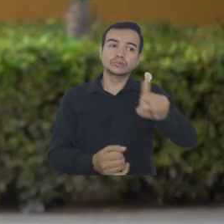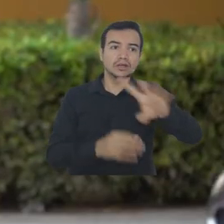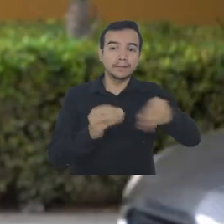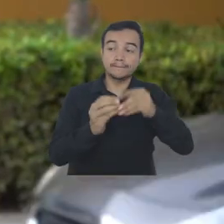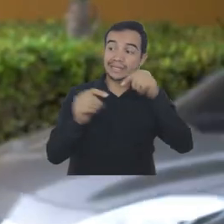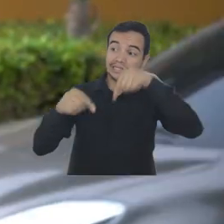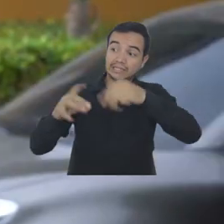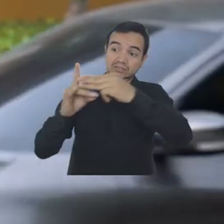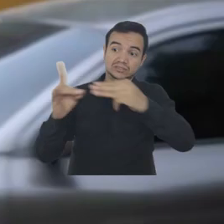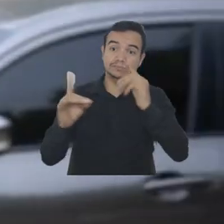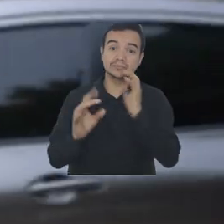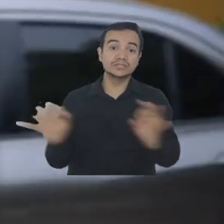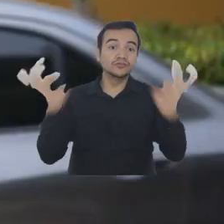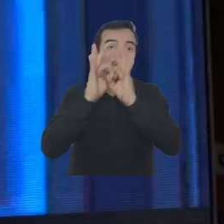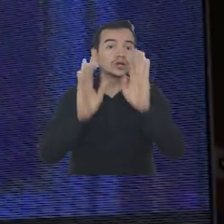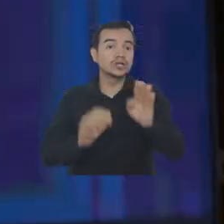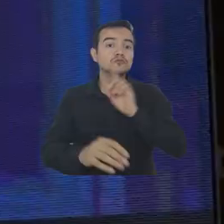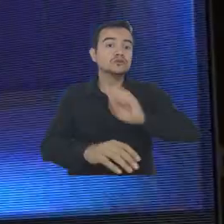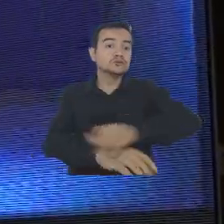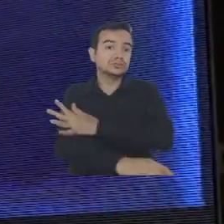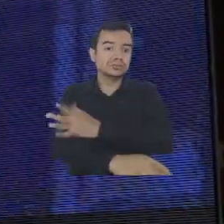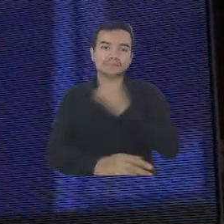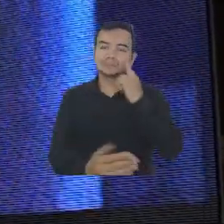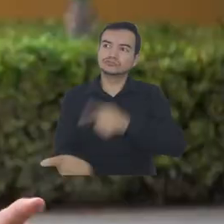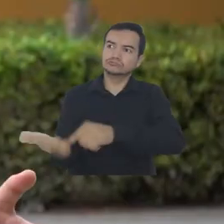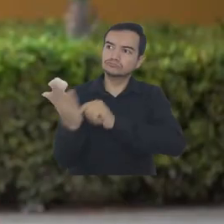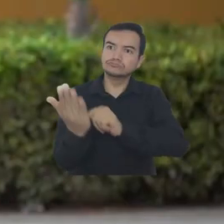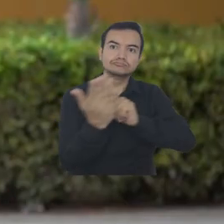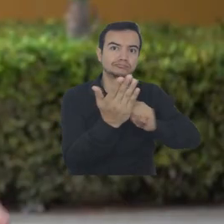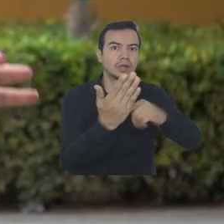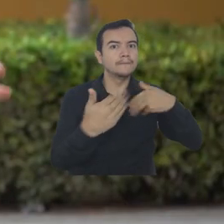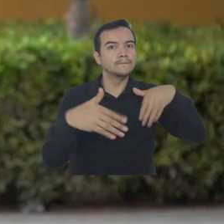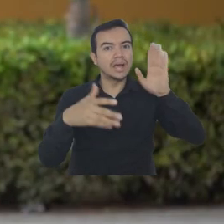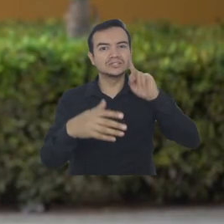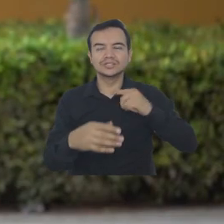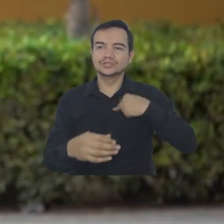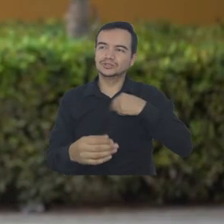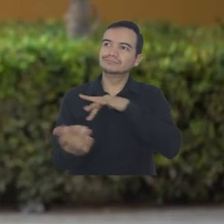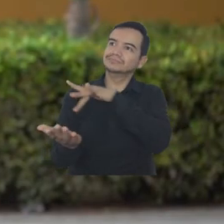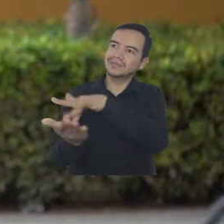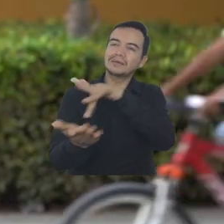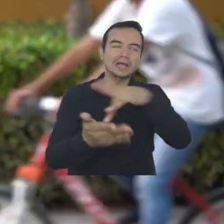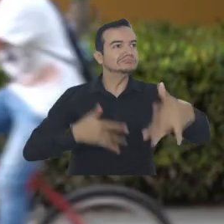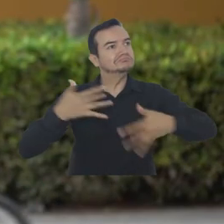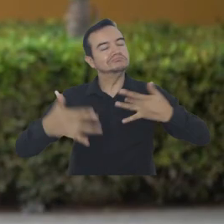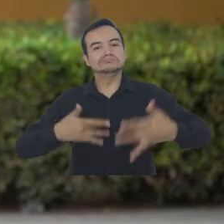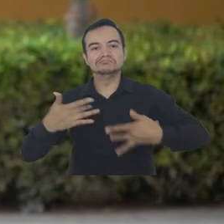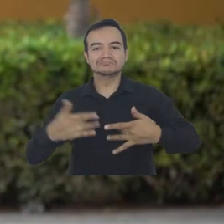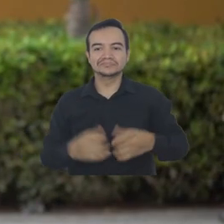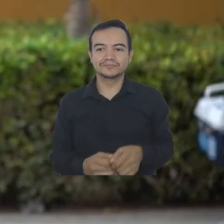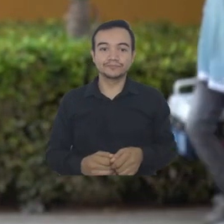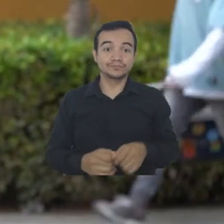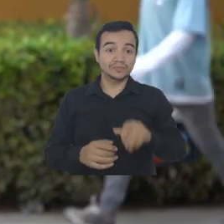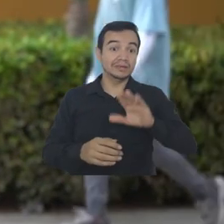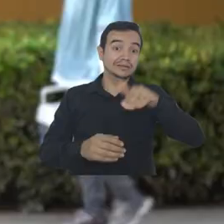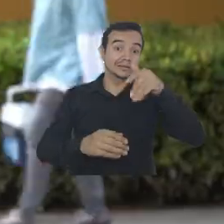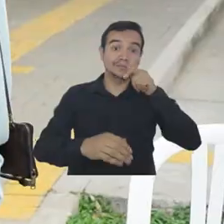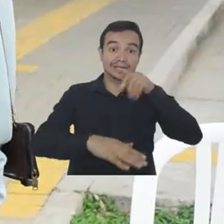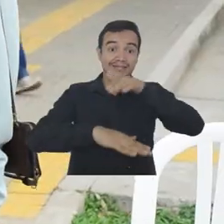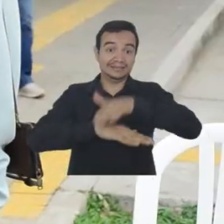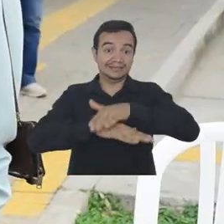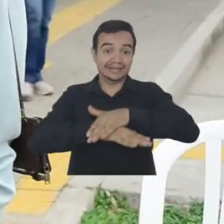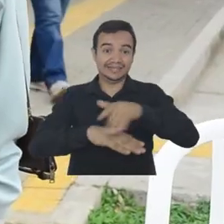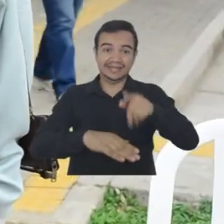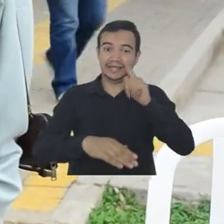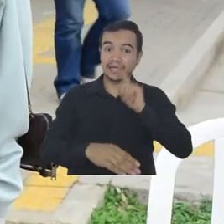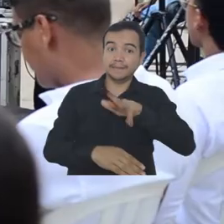visto que el enfoque principal que ellos tienen, que es lo de las emociones, se ha demostrado en lo que son cada una de las actividades y pues he podido disfrutar de cada una de ellas.